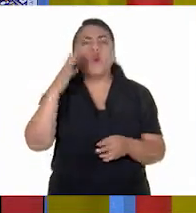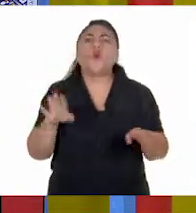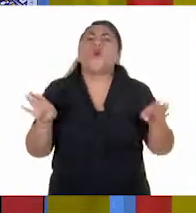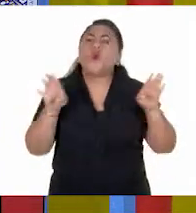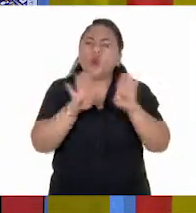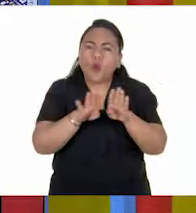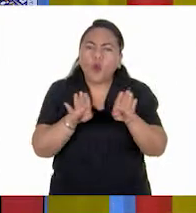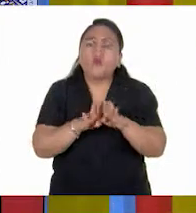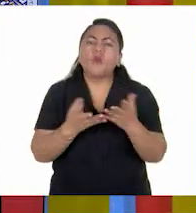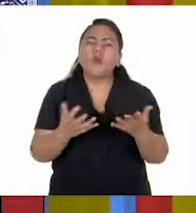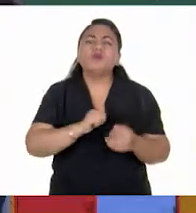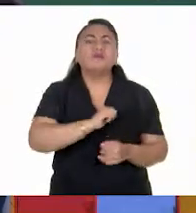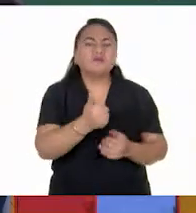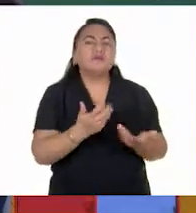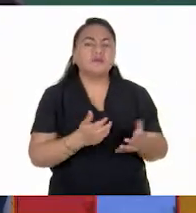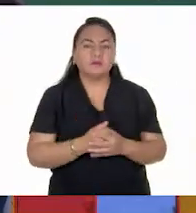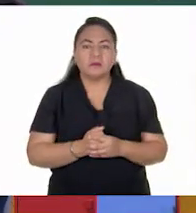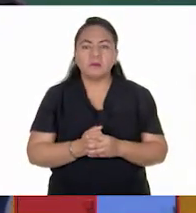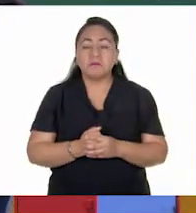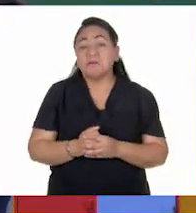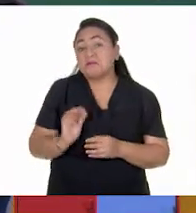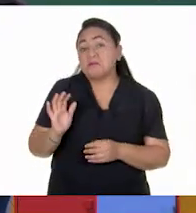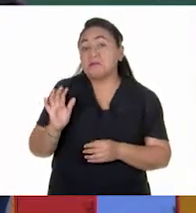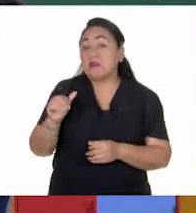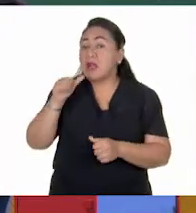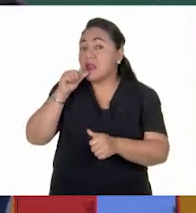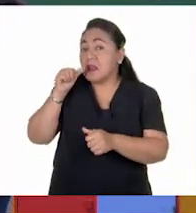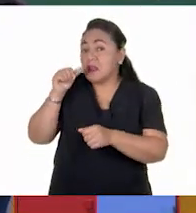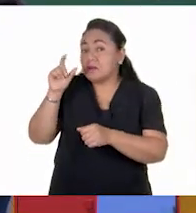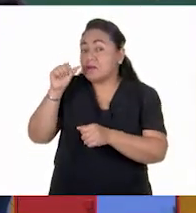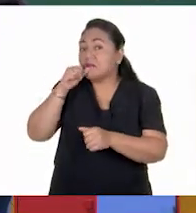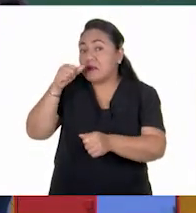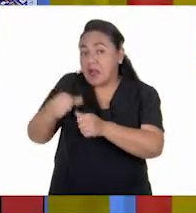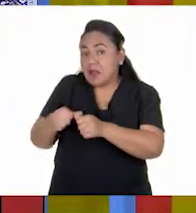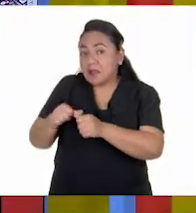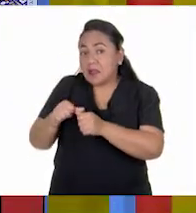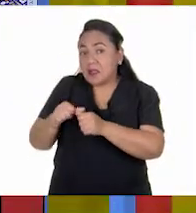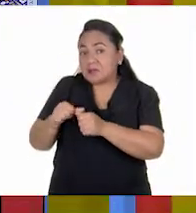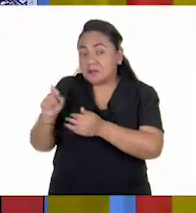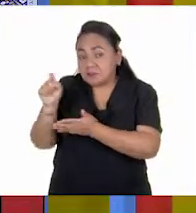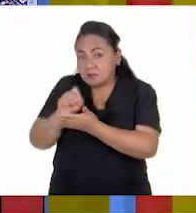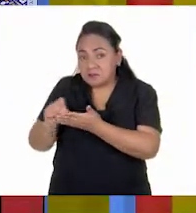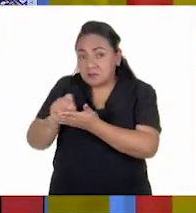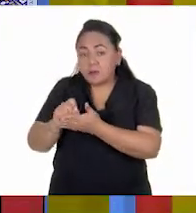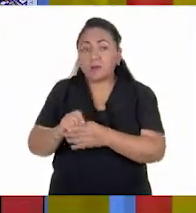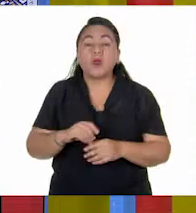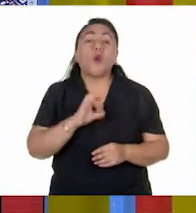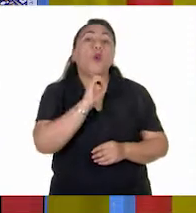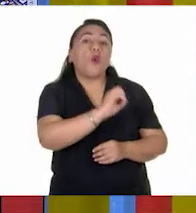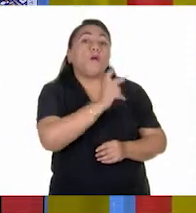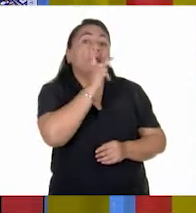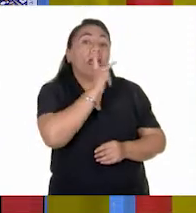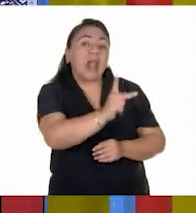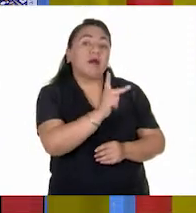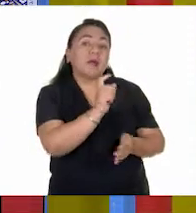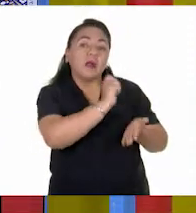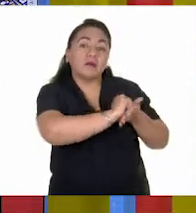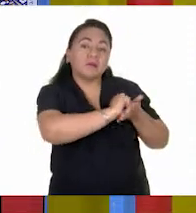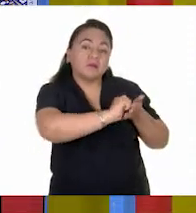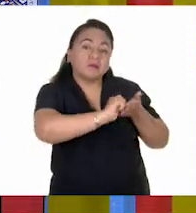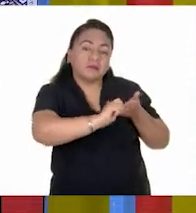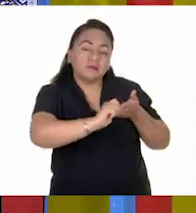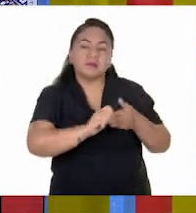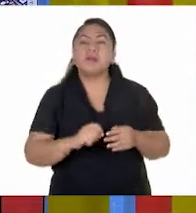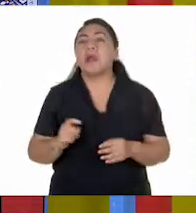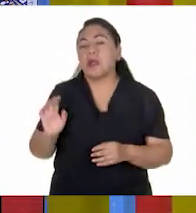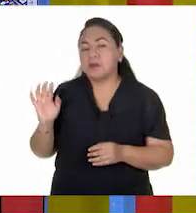podríamos representarlo, Pili? Tal vez con alguna letra. Puede ser, o escribir la palabra. La palabra completa, ¿no? Sí. Por